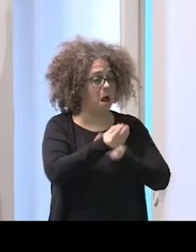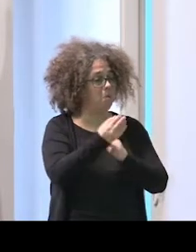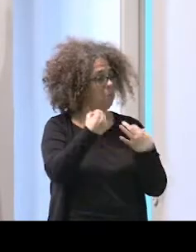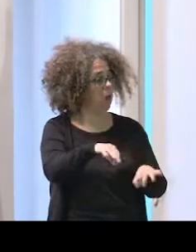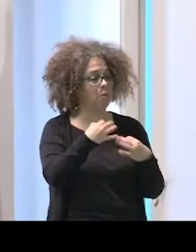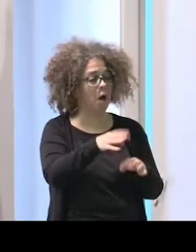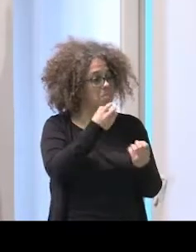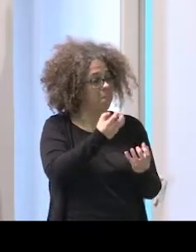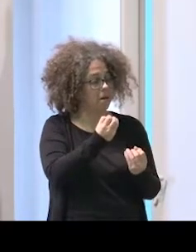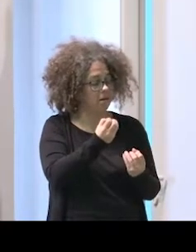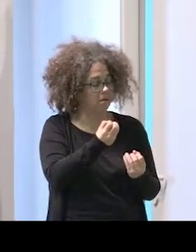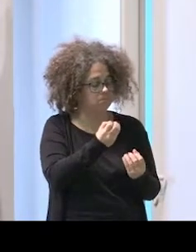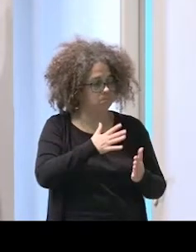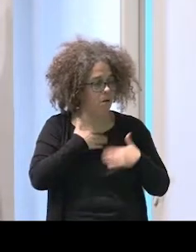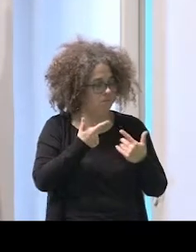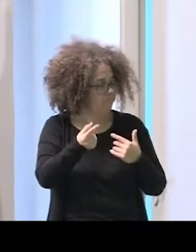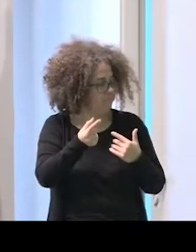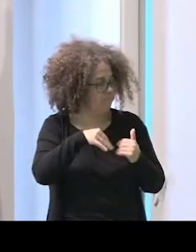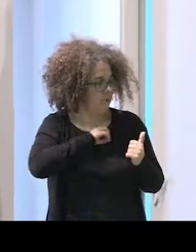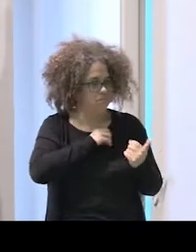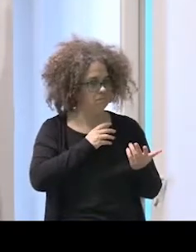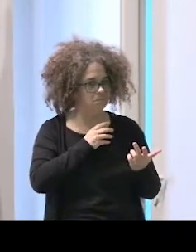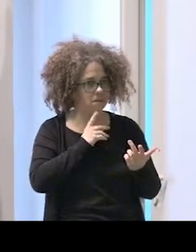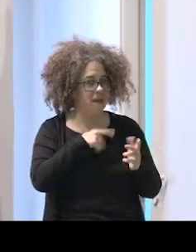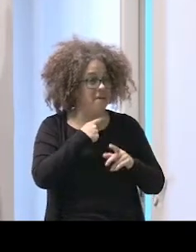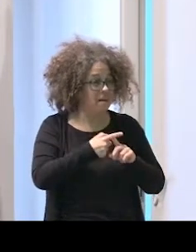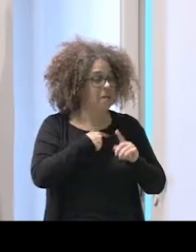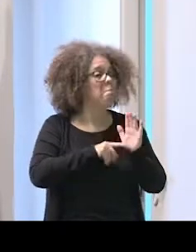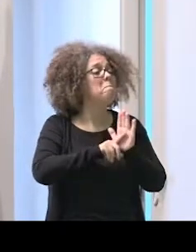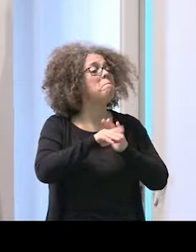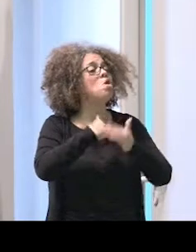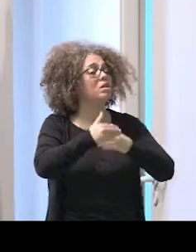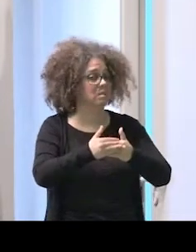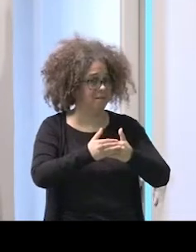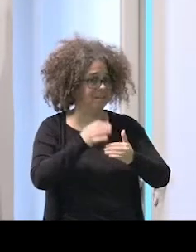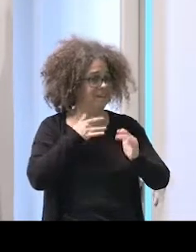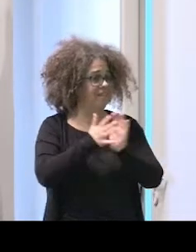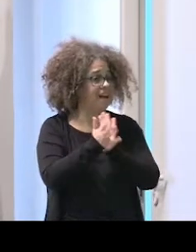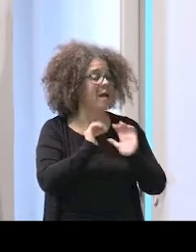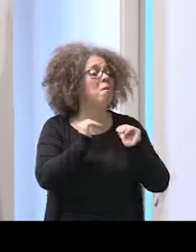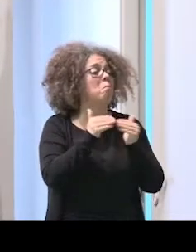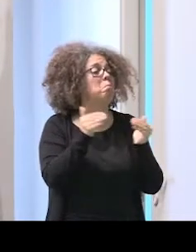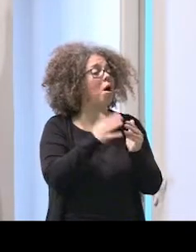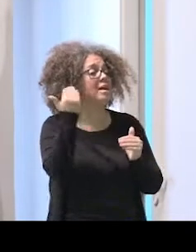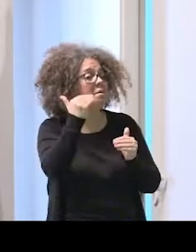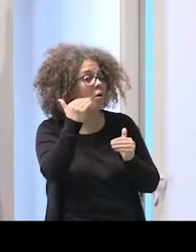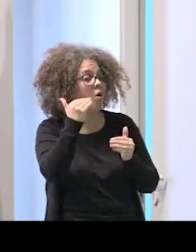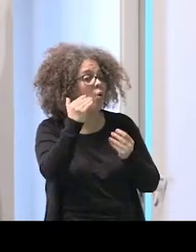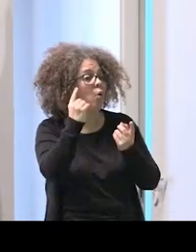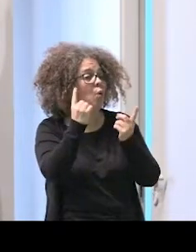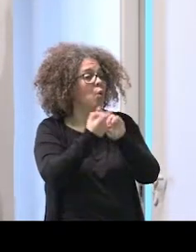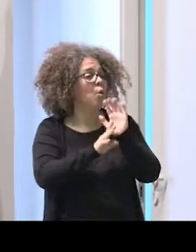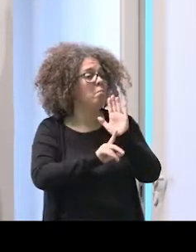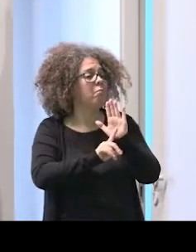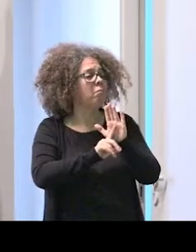más difícil todavía te lo pone. Además, suele ser progresiva y llegando a profunda en la gran mayoría de los casos. Y no en